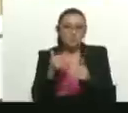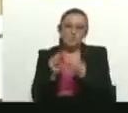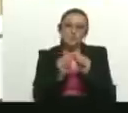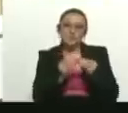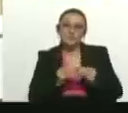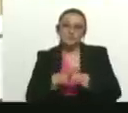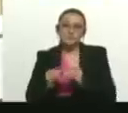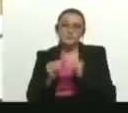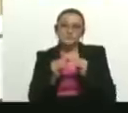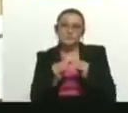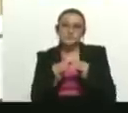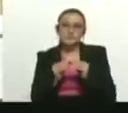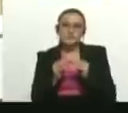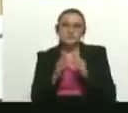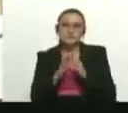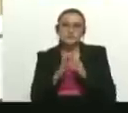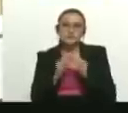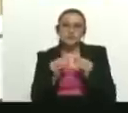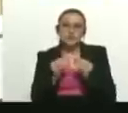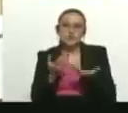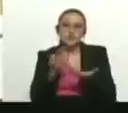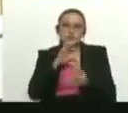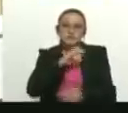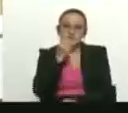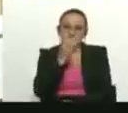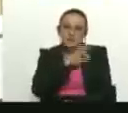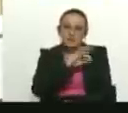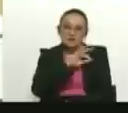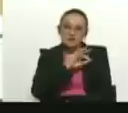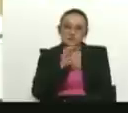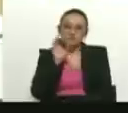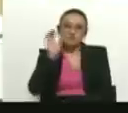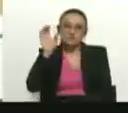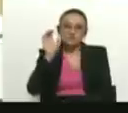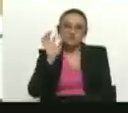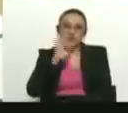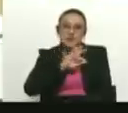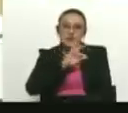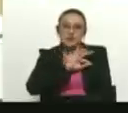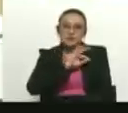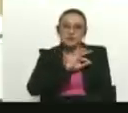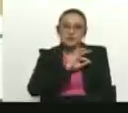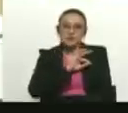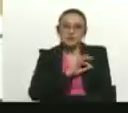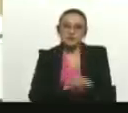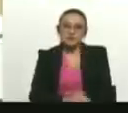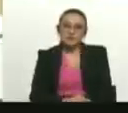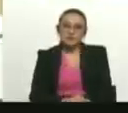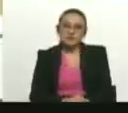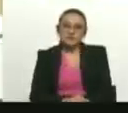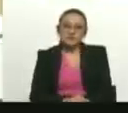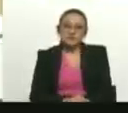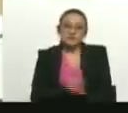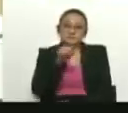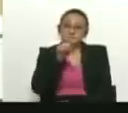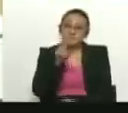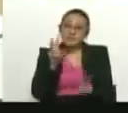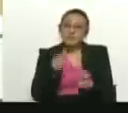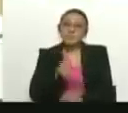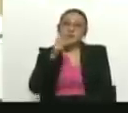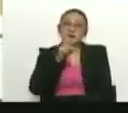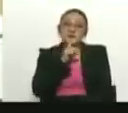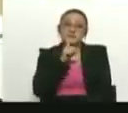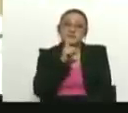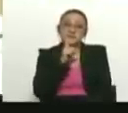recuperando todo lo que es el estado de bienestar social, que es quizás lo más difícil,